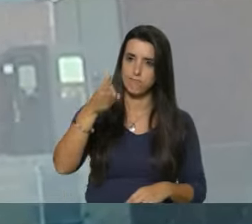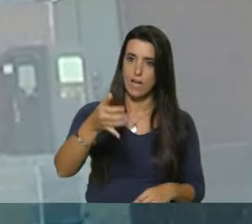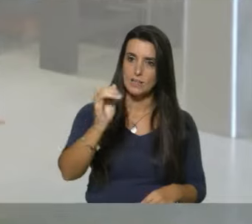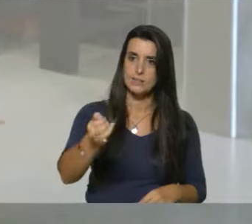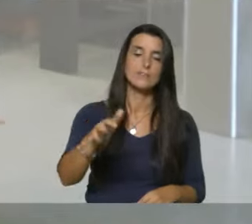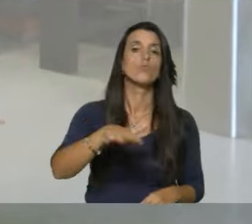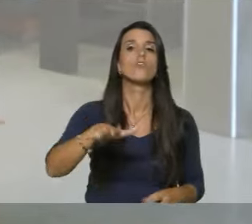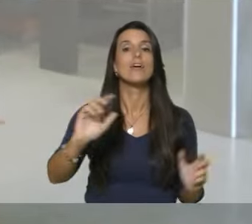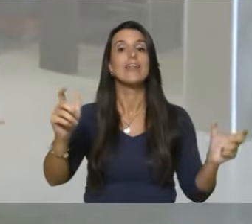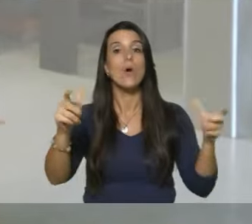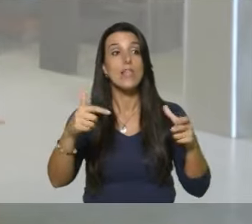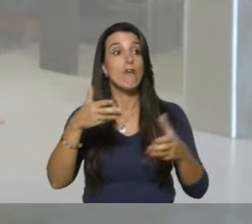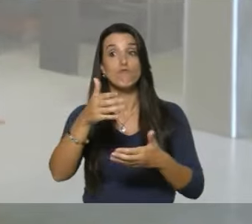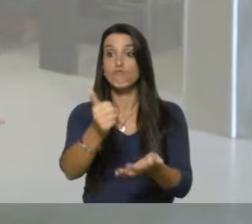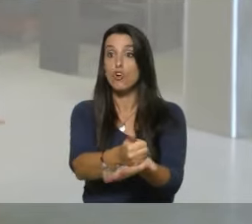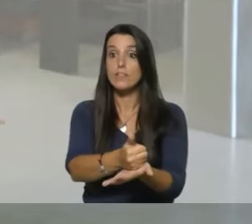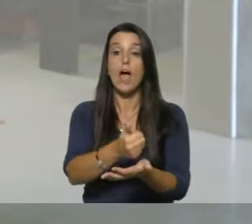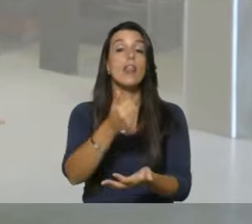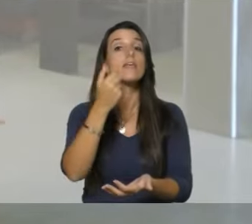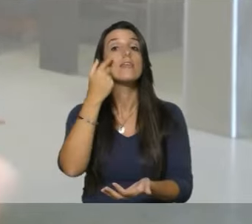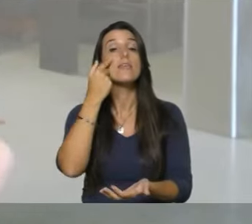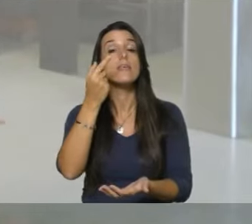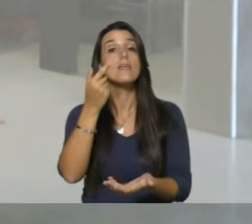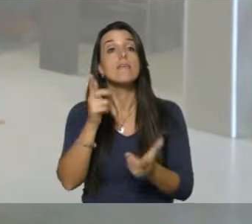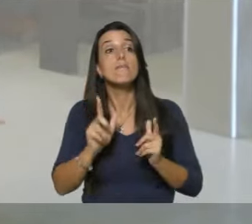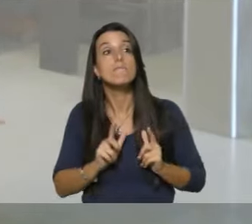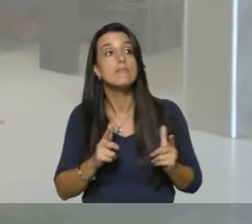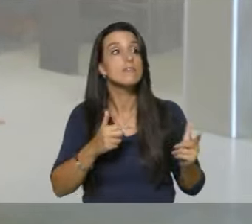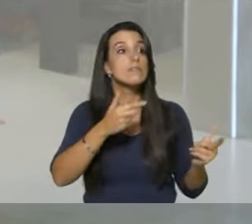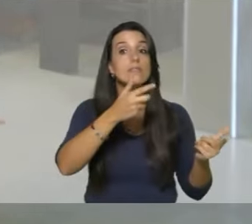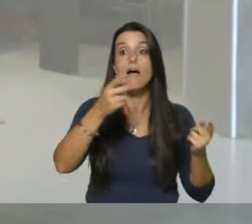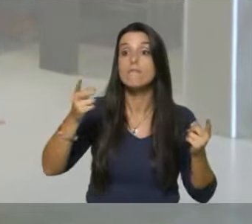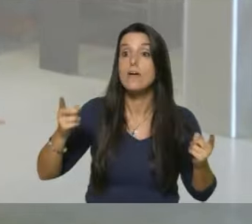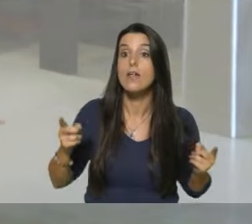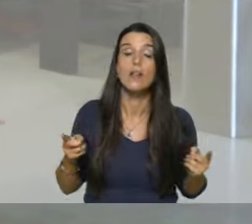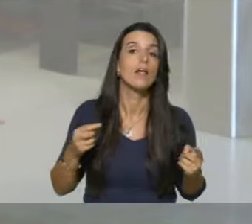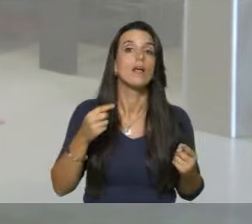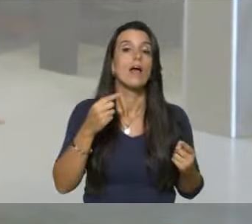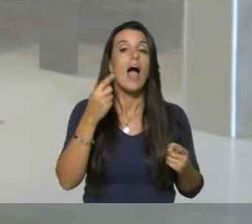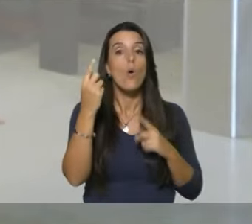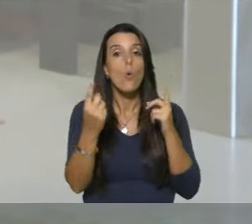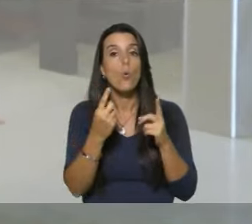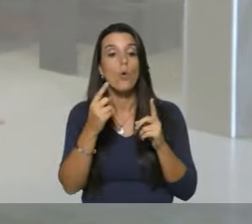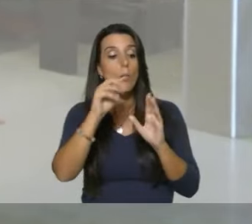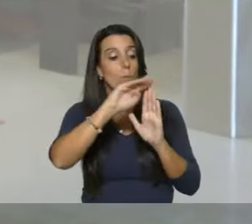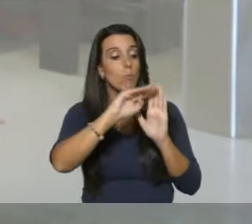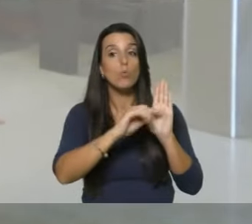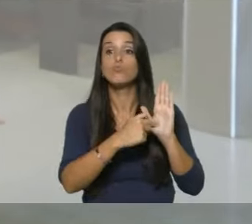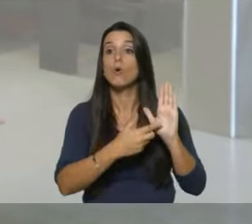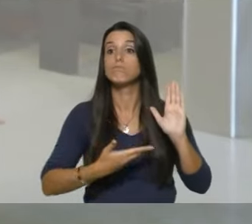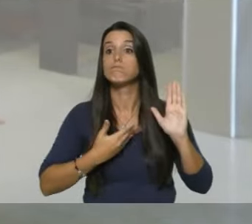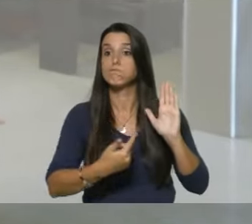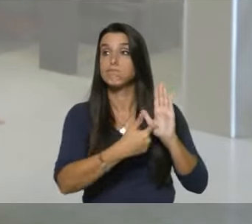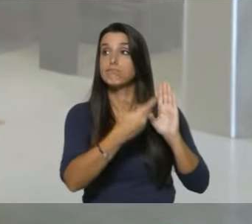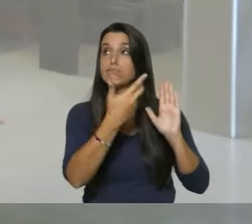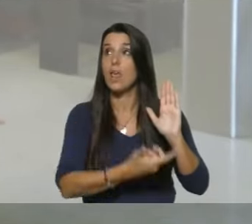ámbito y allí estaremos muy expectantes a que alguno de los puntos de nuestra plataforma